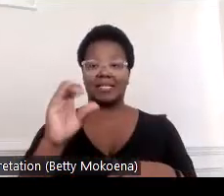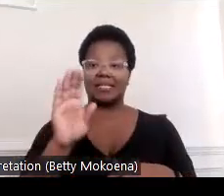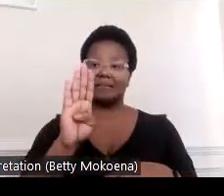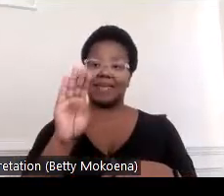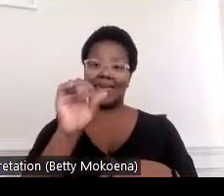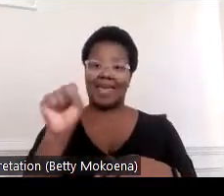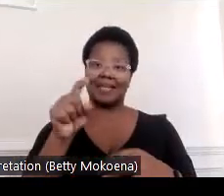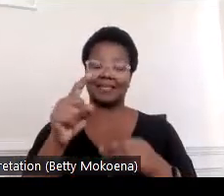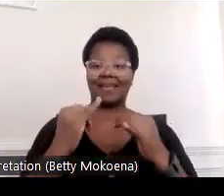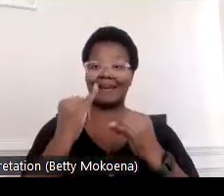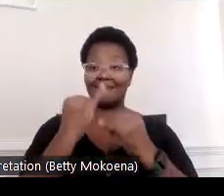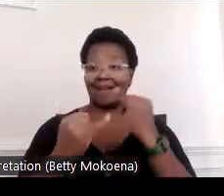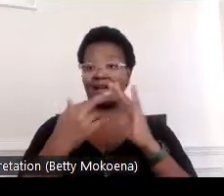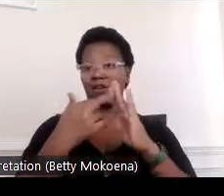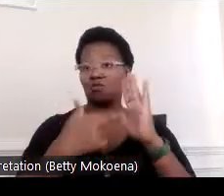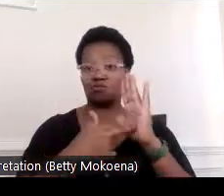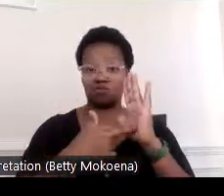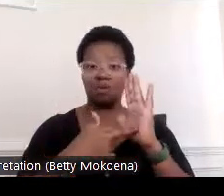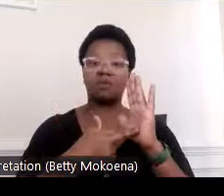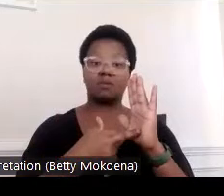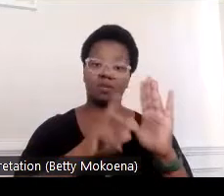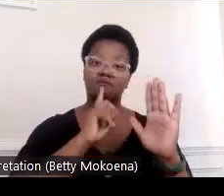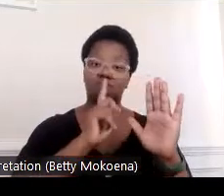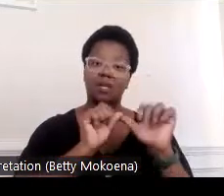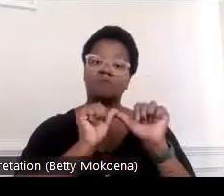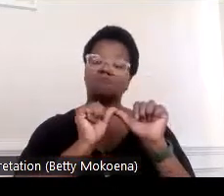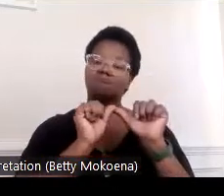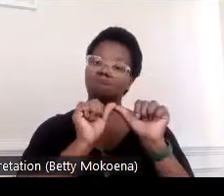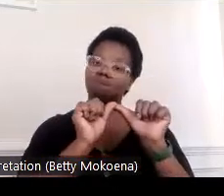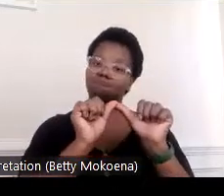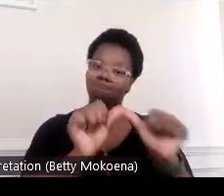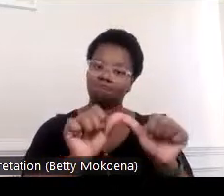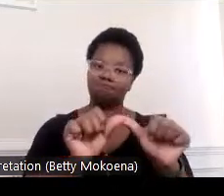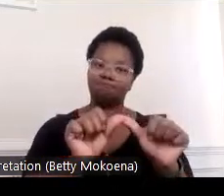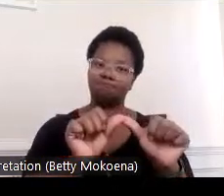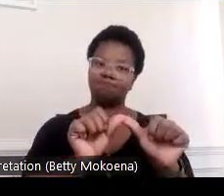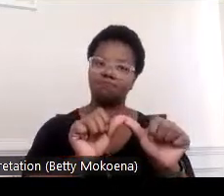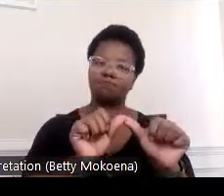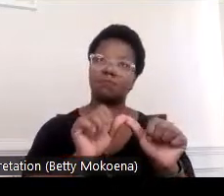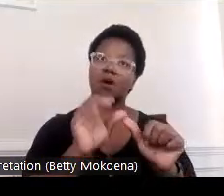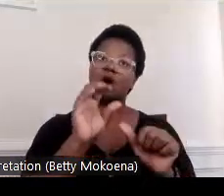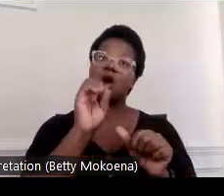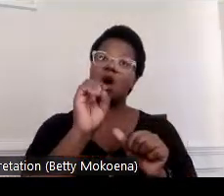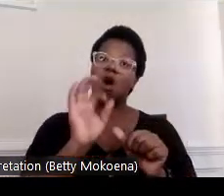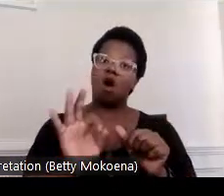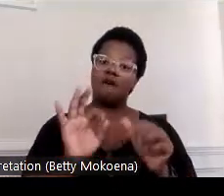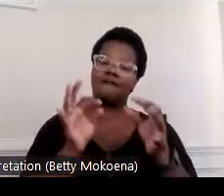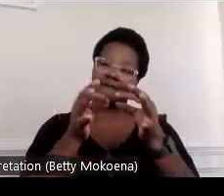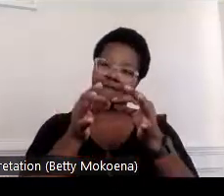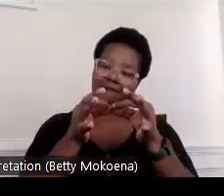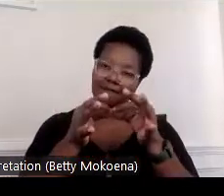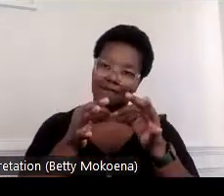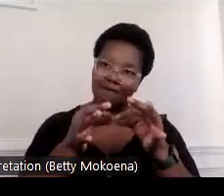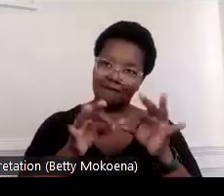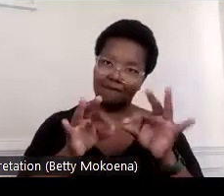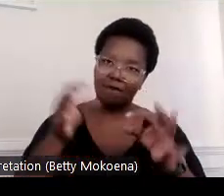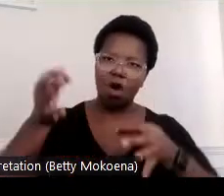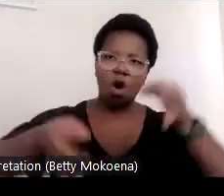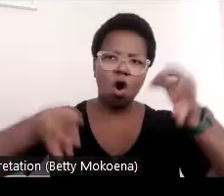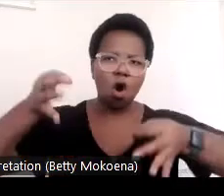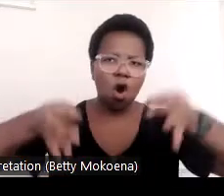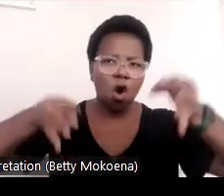vive en institución no tiene la libertad de ir a la hora que se levanta cogió un burrito a comprar una Entonces es algo así